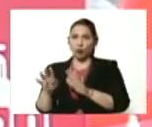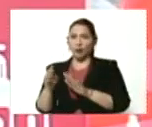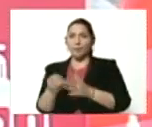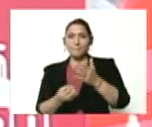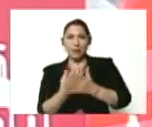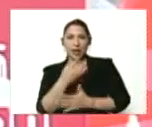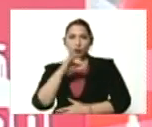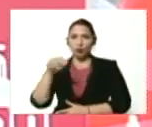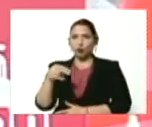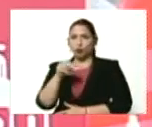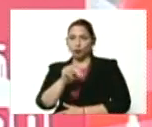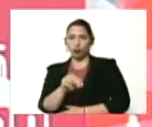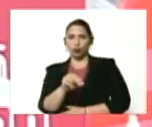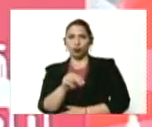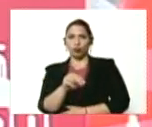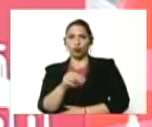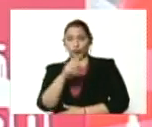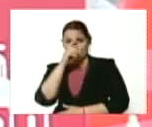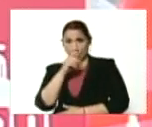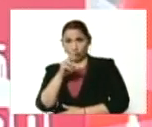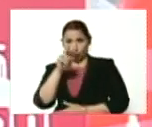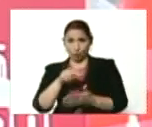junio del año